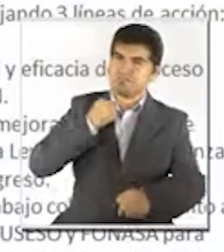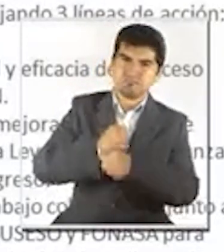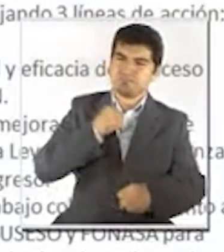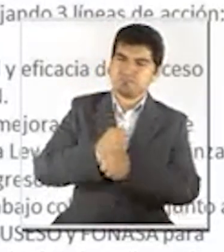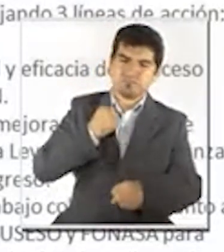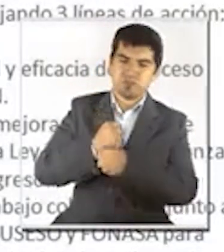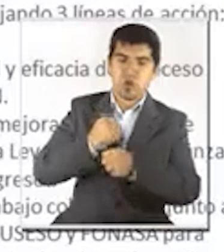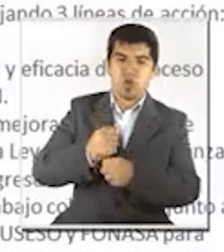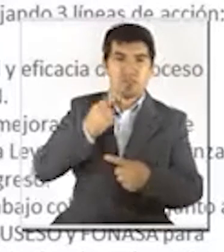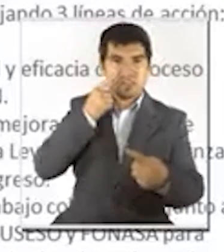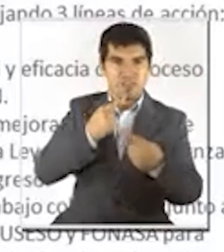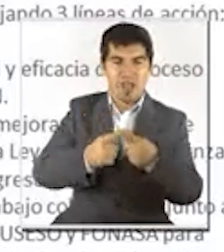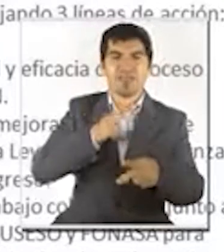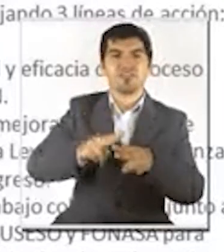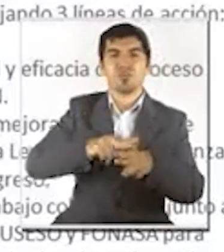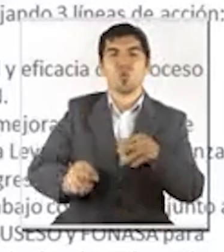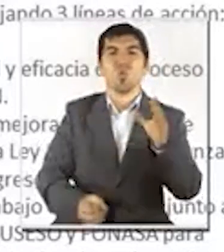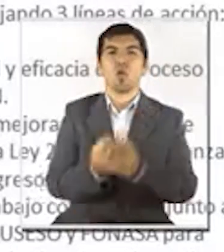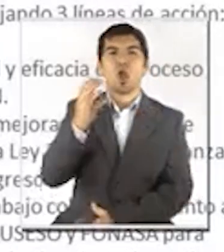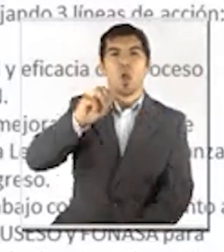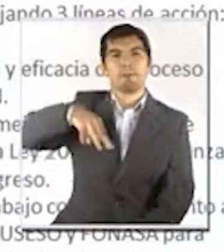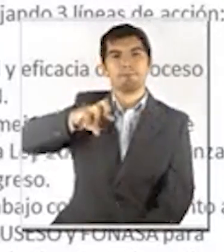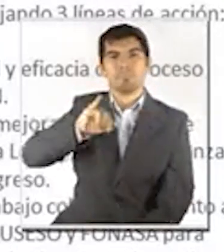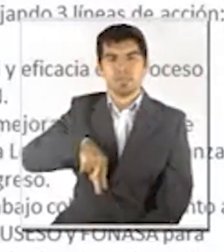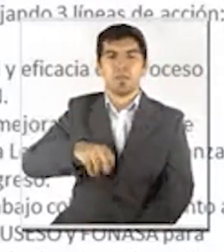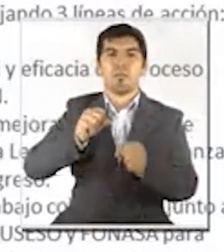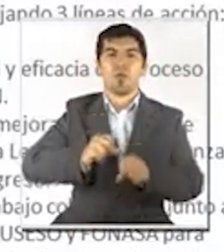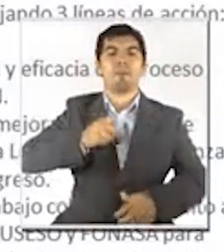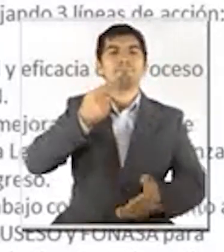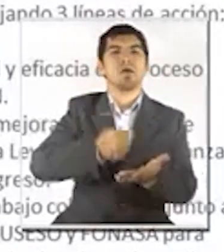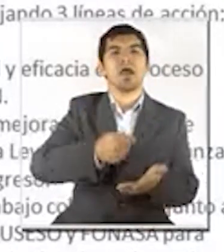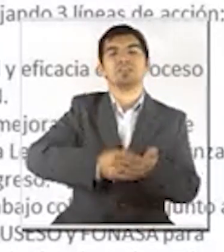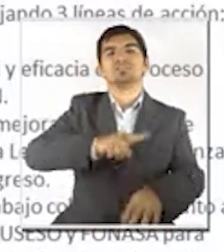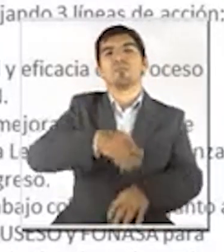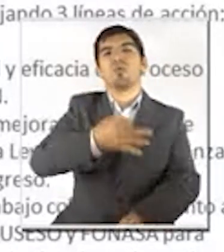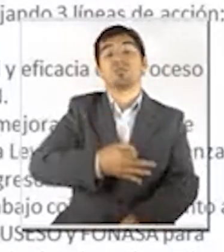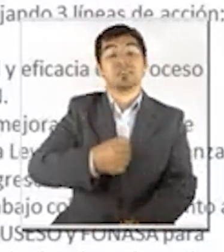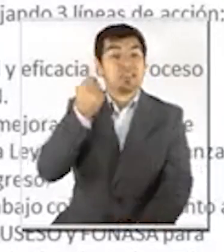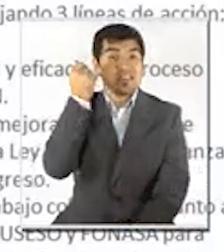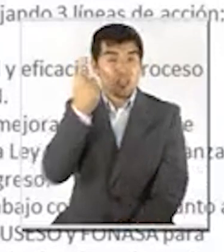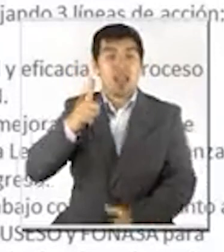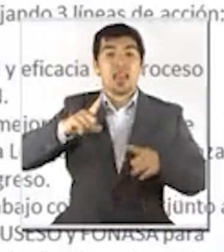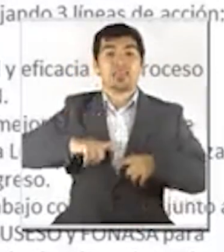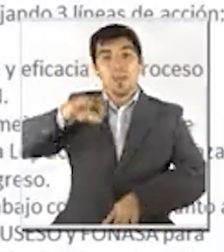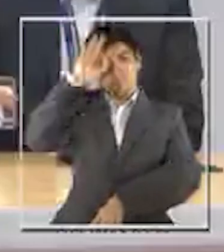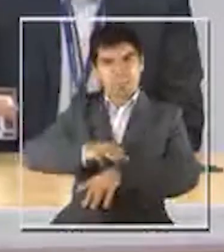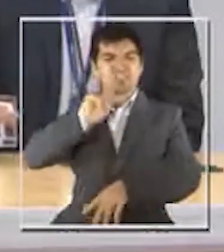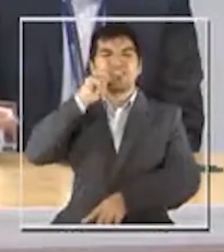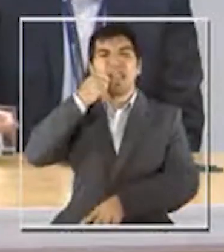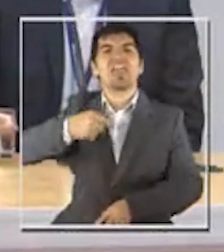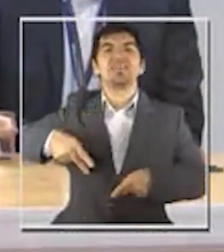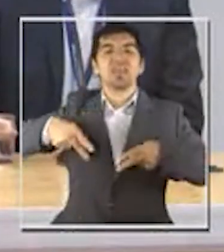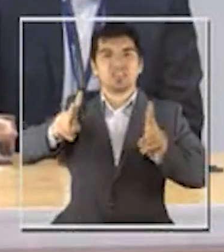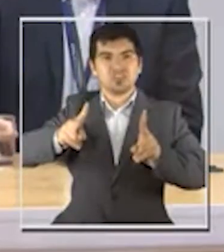fortalecer modernizarla con Pin y poder llegar más rápido llegar a tiempo entendiendo que las licencias médicas son un derecho para las personas